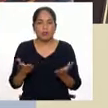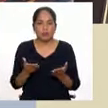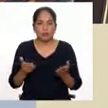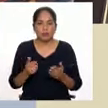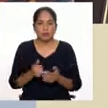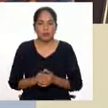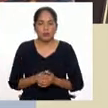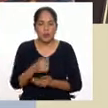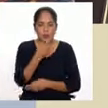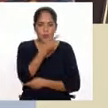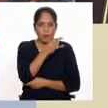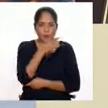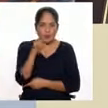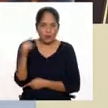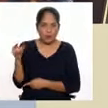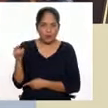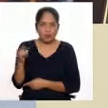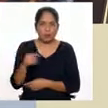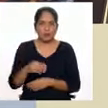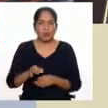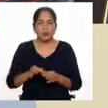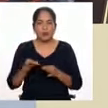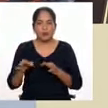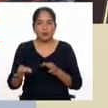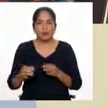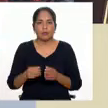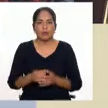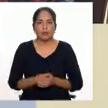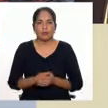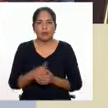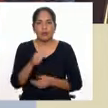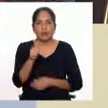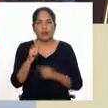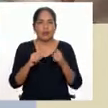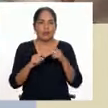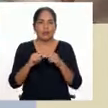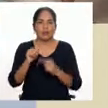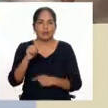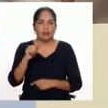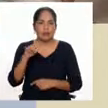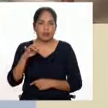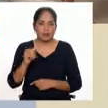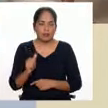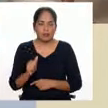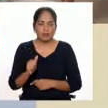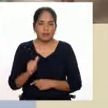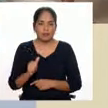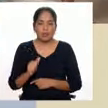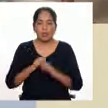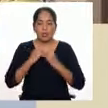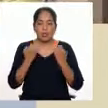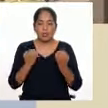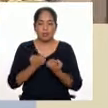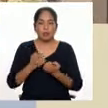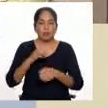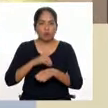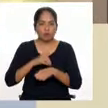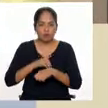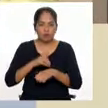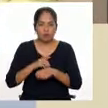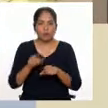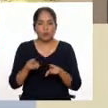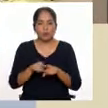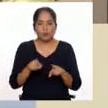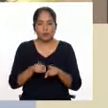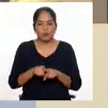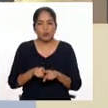región Ucayali, en la provincia de Atalaya. Además de personal médico, este hospital va a contar